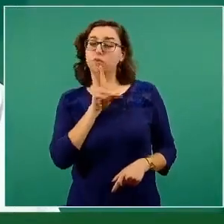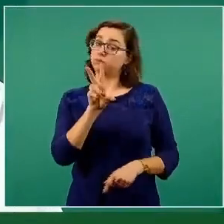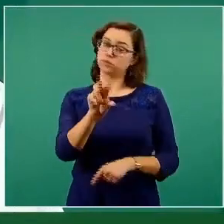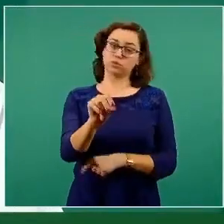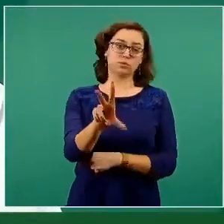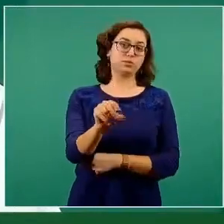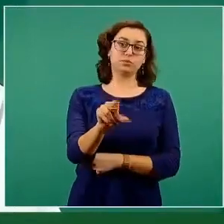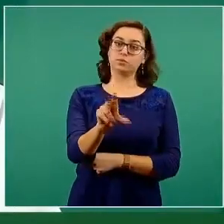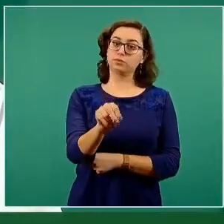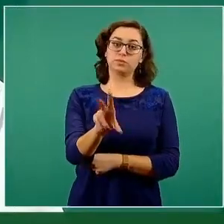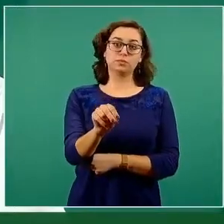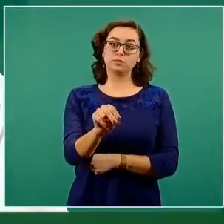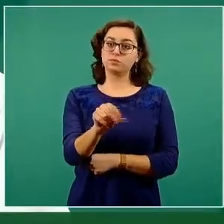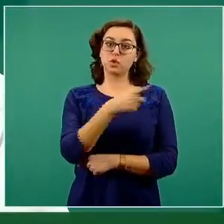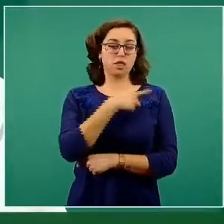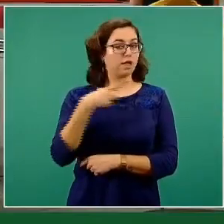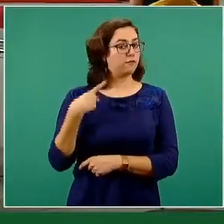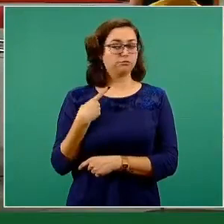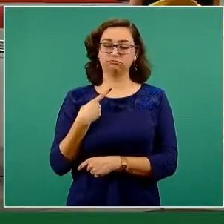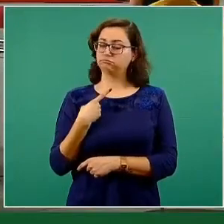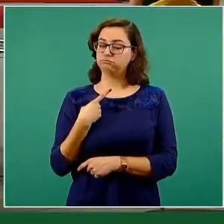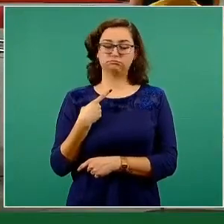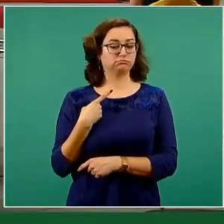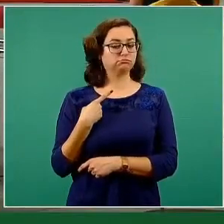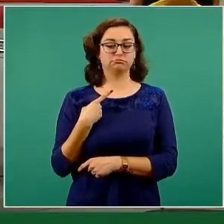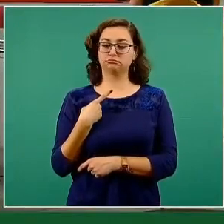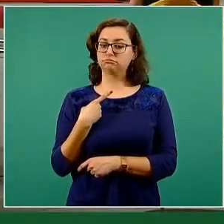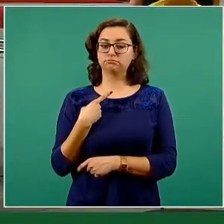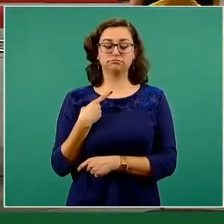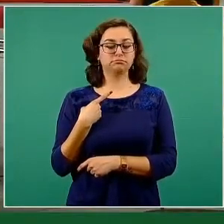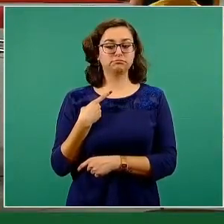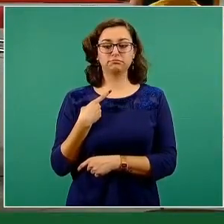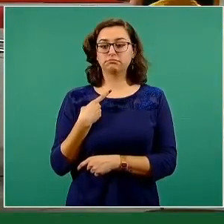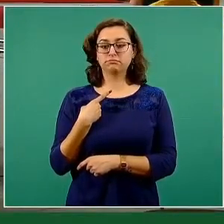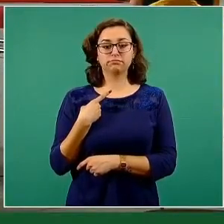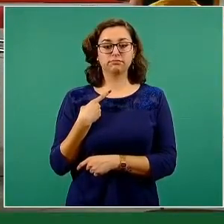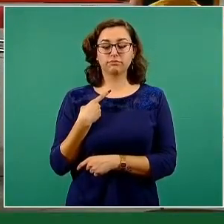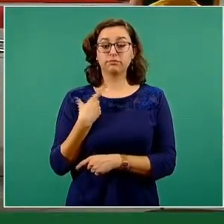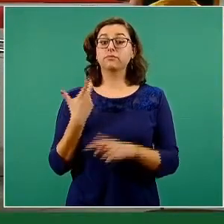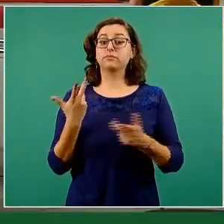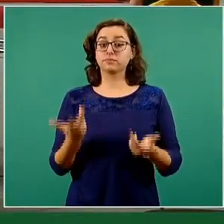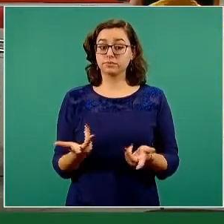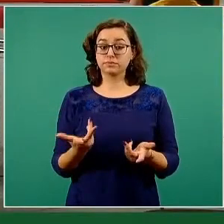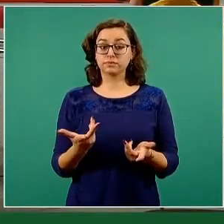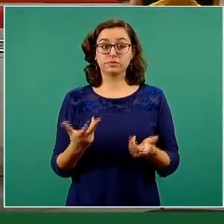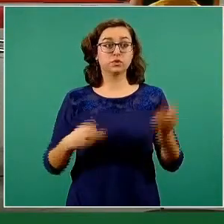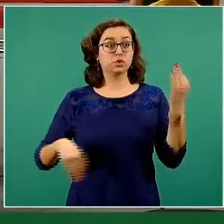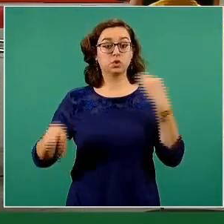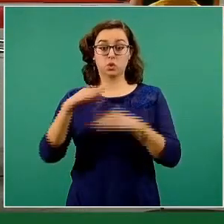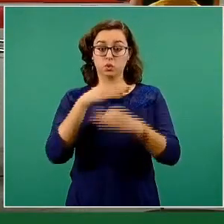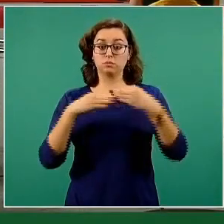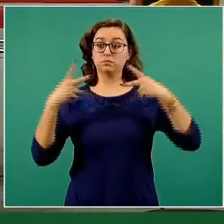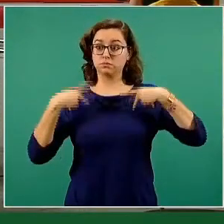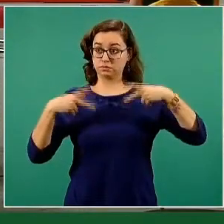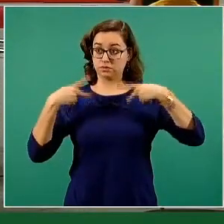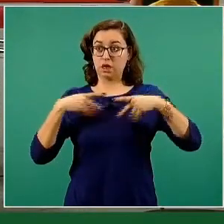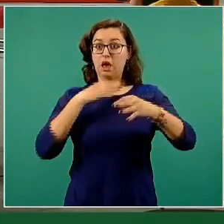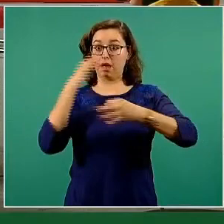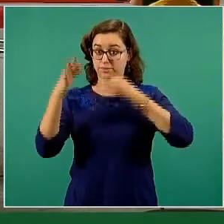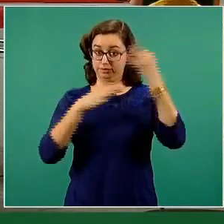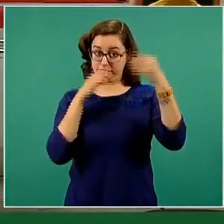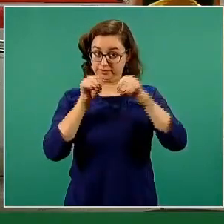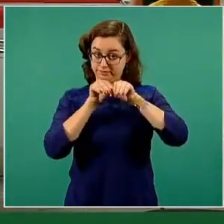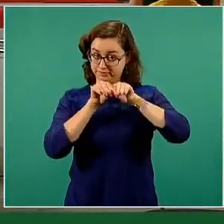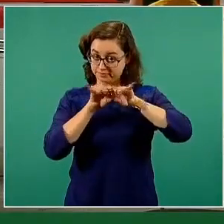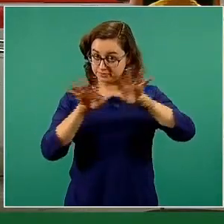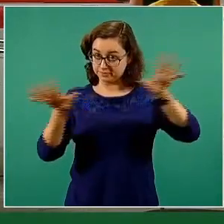requisitos de comprobación de la condición de embarazo, y hay que lograr que todo el personal esté familiarizado con